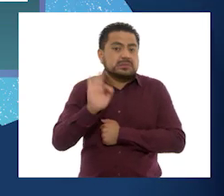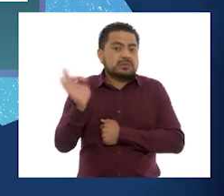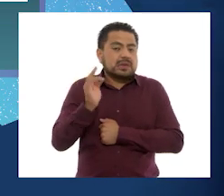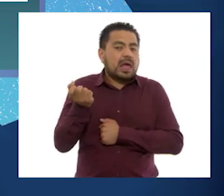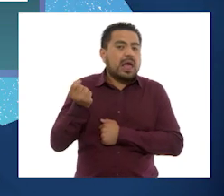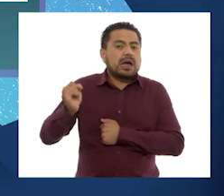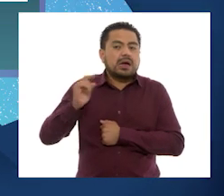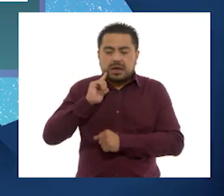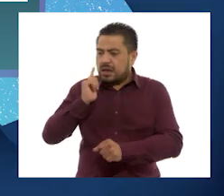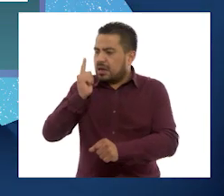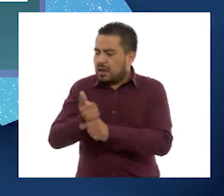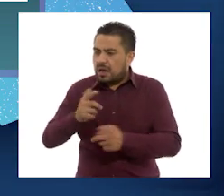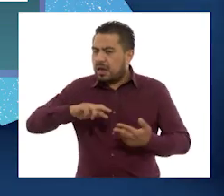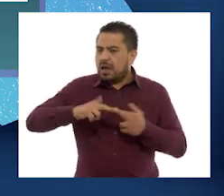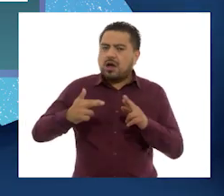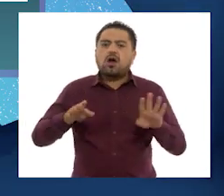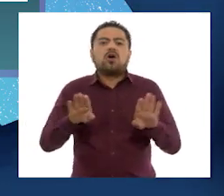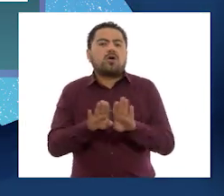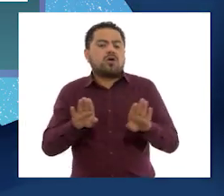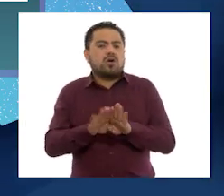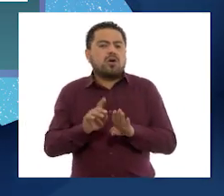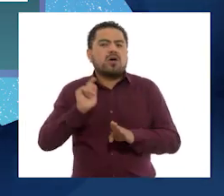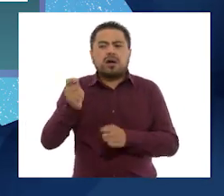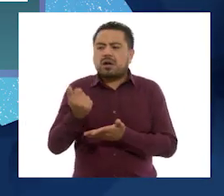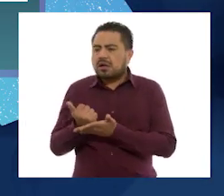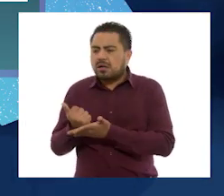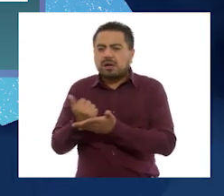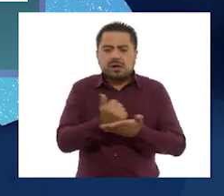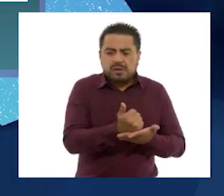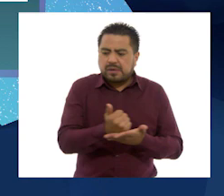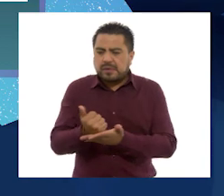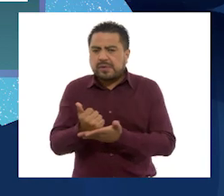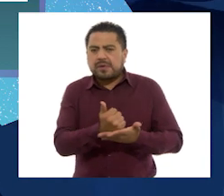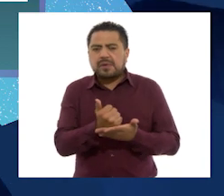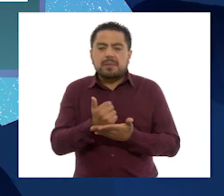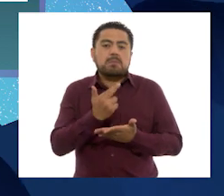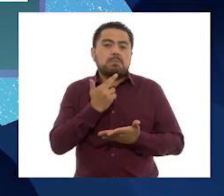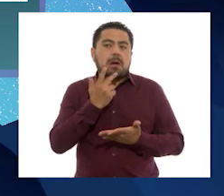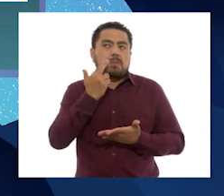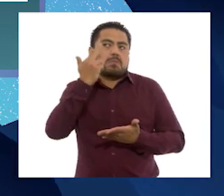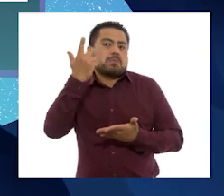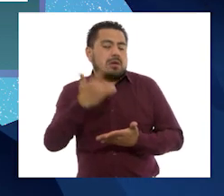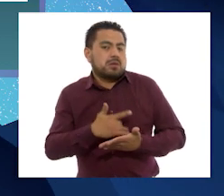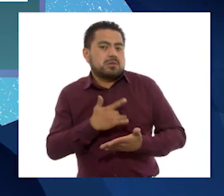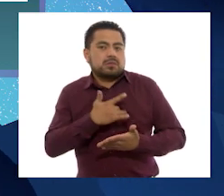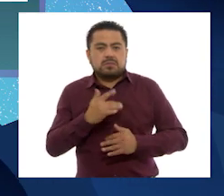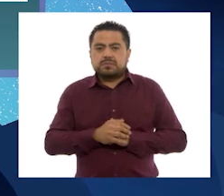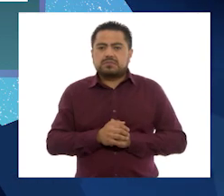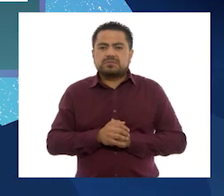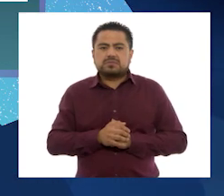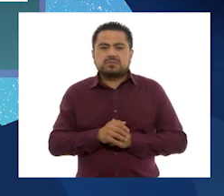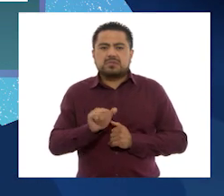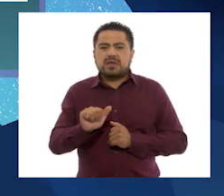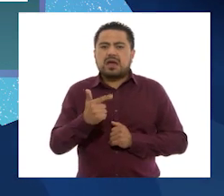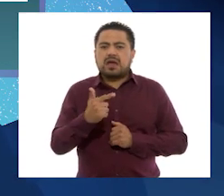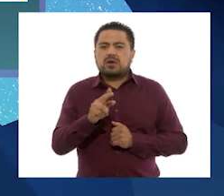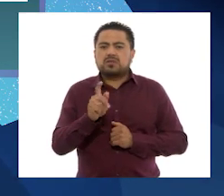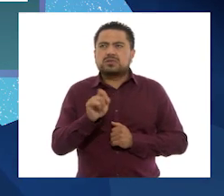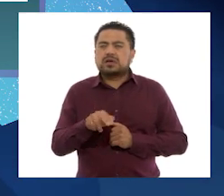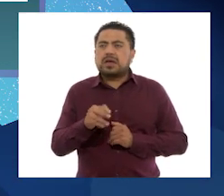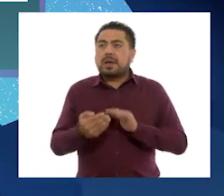una manera de relacionarse en que se ayuden mutuamente para pasarla mejor. ¡Agustín, a la mesa!